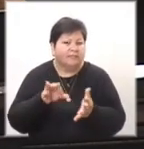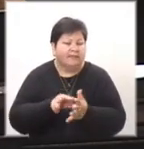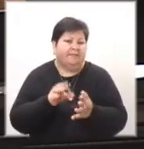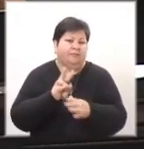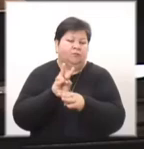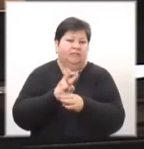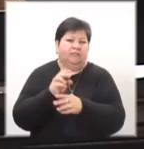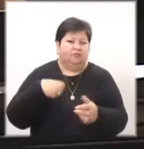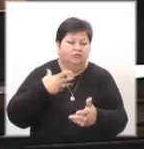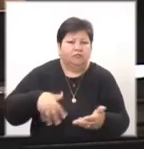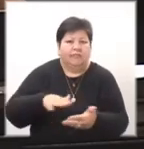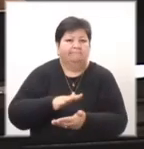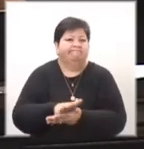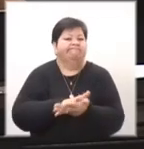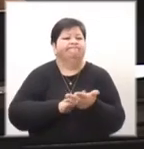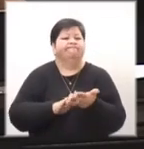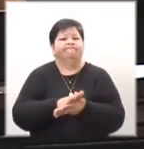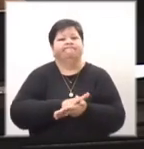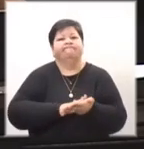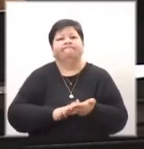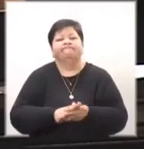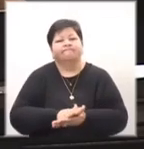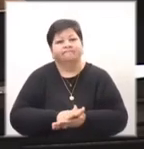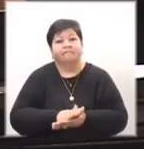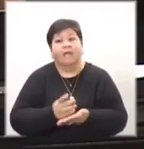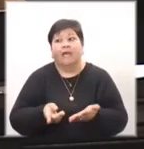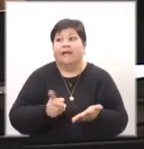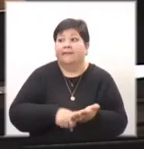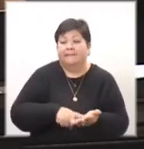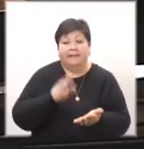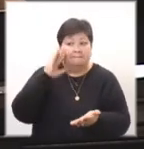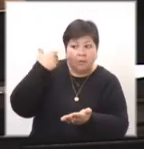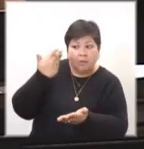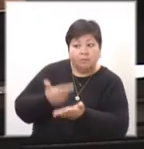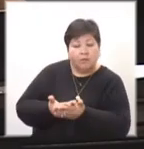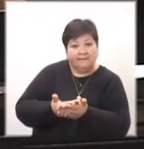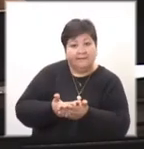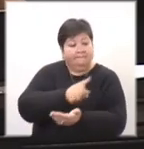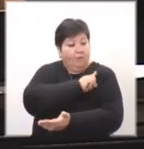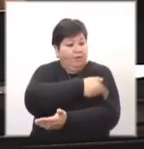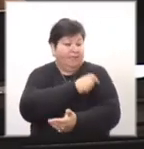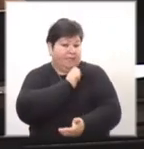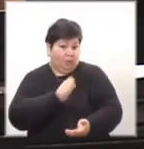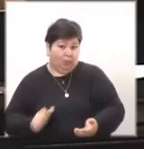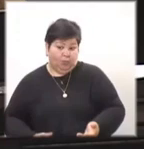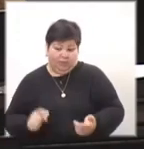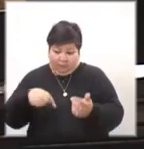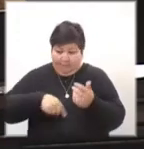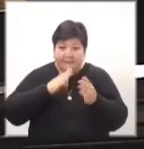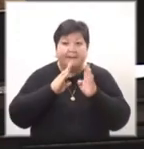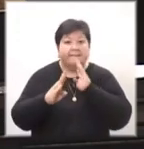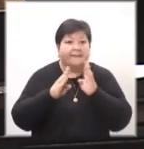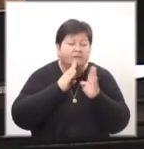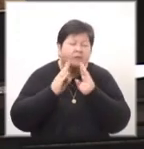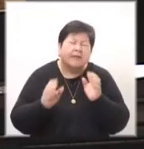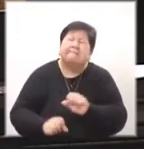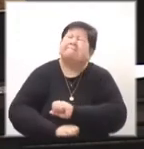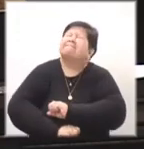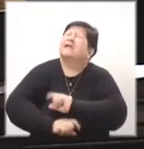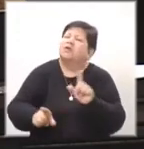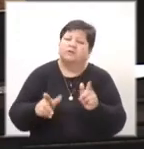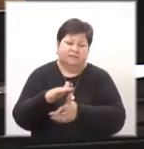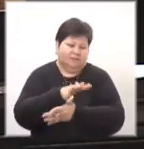social? Nada. Es más, la propuesta inicial que elevó el Poder Ejecutivo a este Parlamento agravaba la